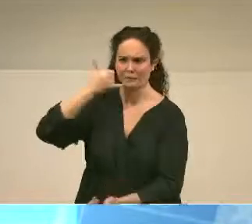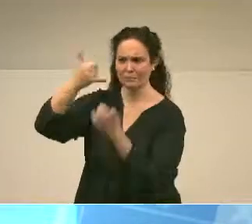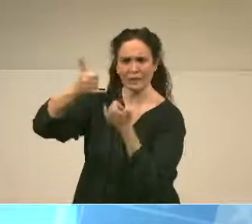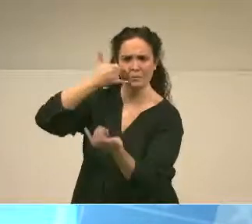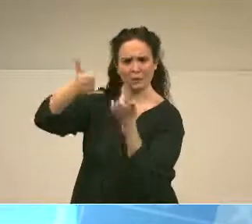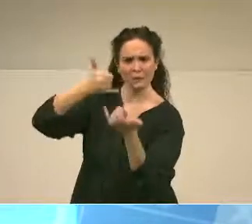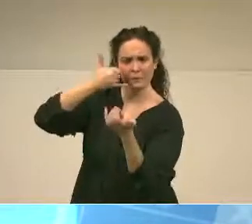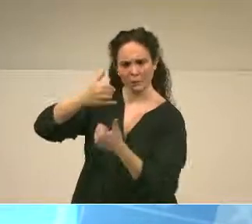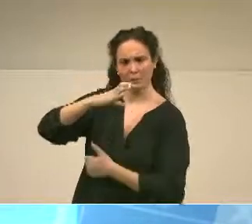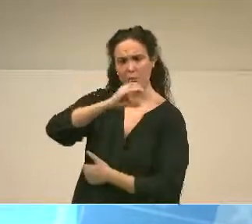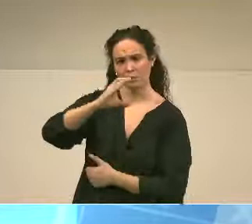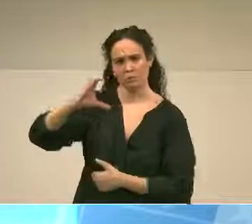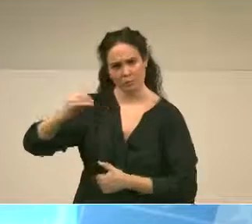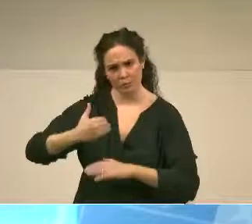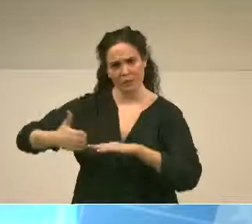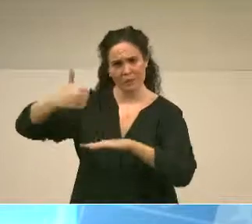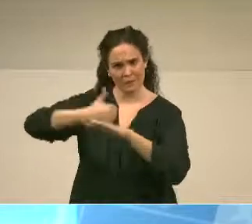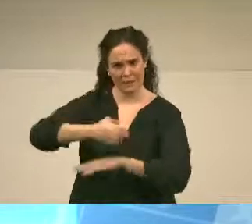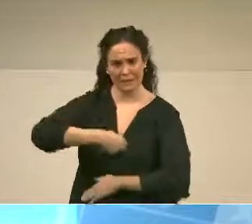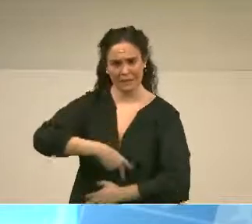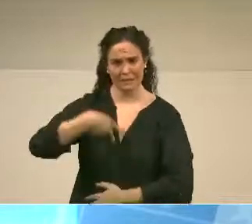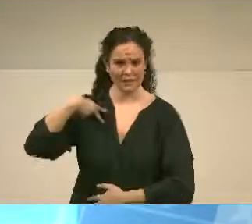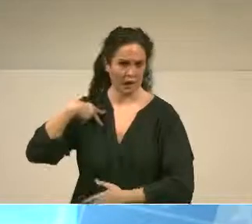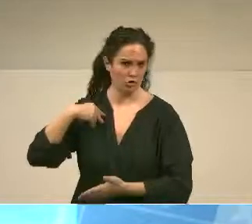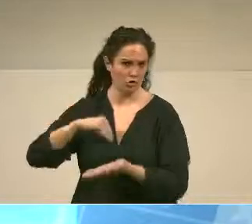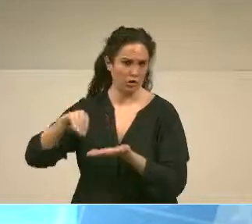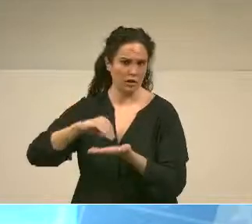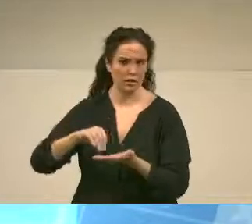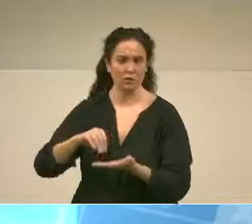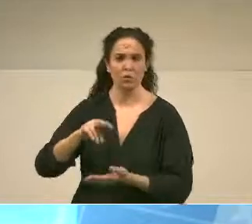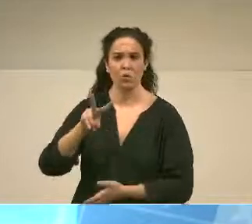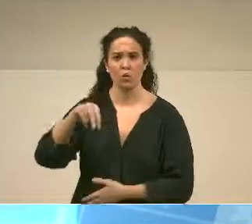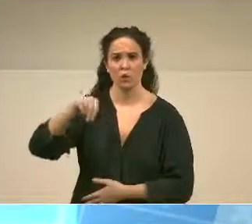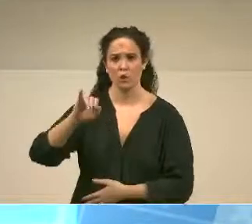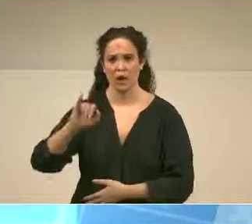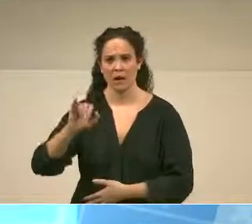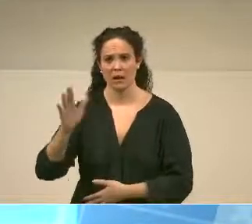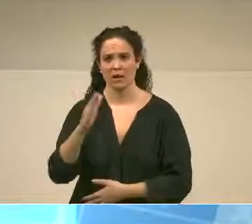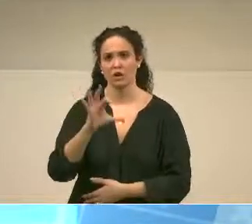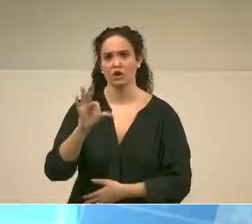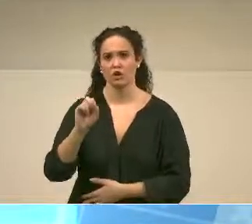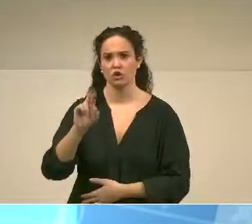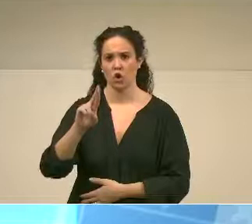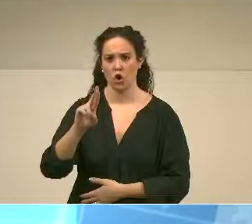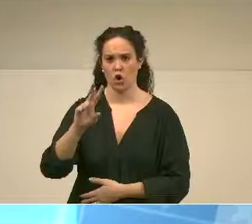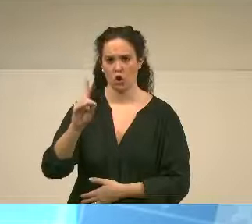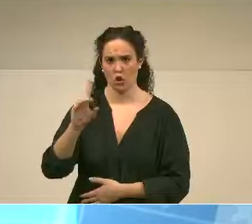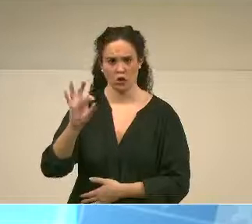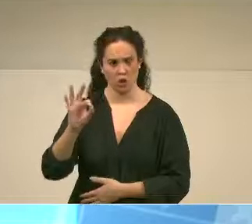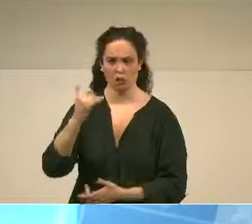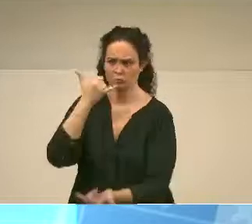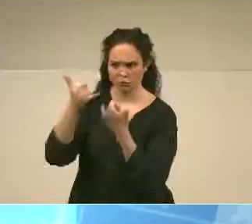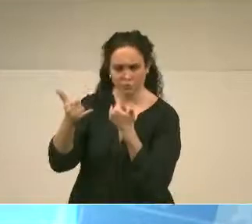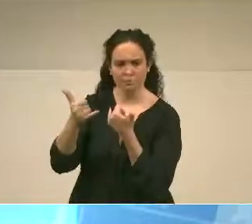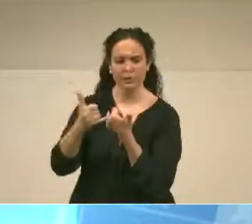habló con el secretario general de Comisiones Obreras de España, el señor Unai Sordo. Y bueno, esperamos que la persona que haya resultado